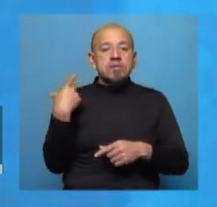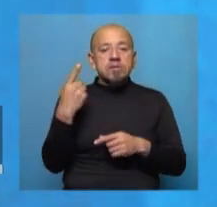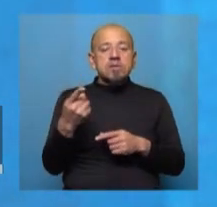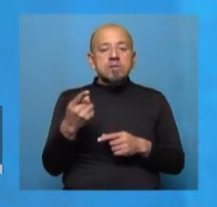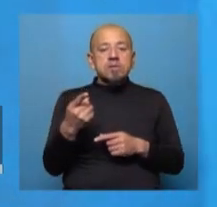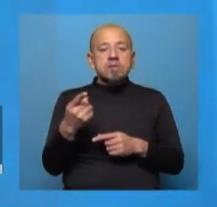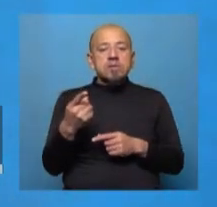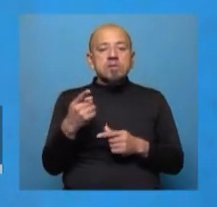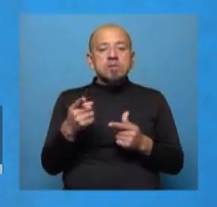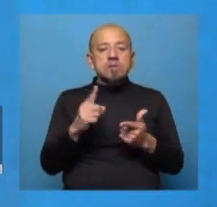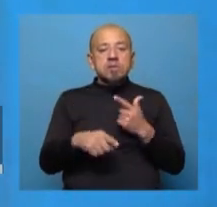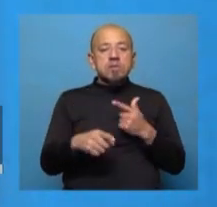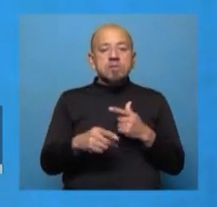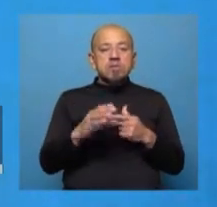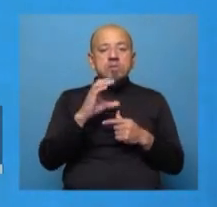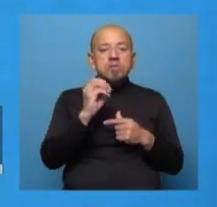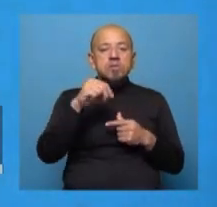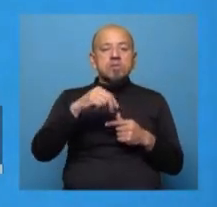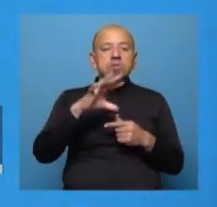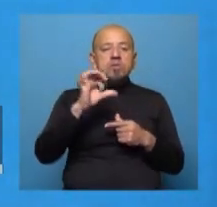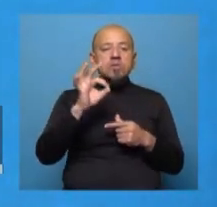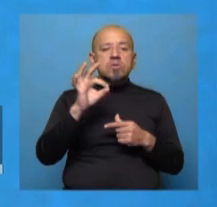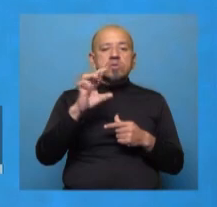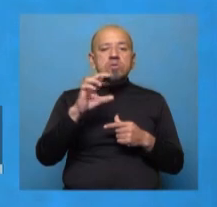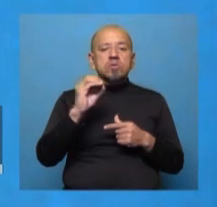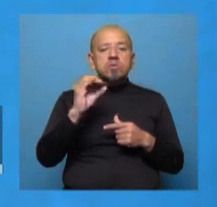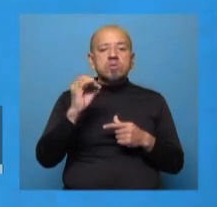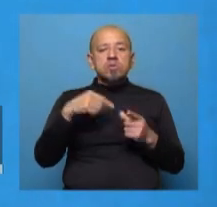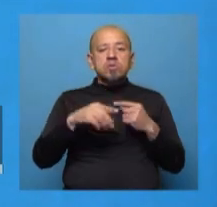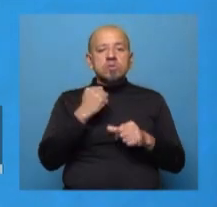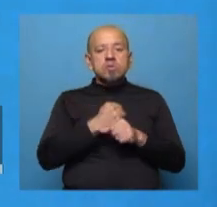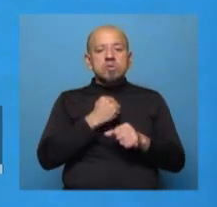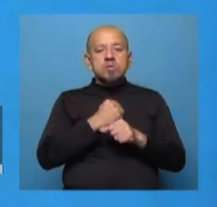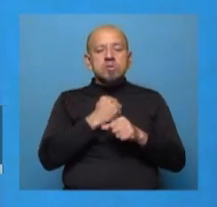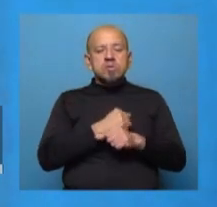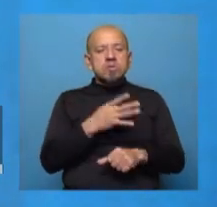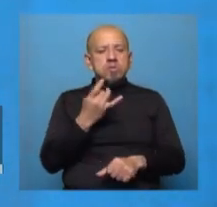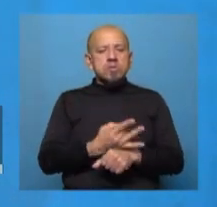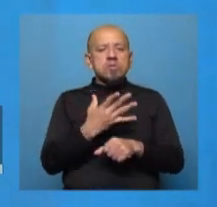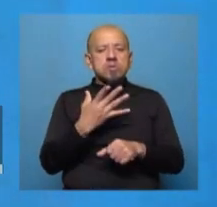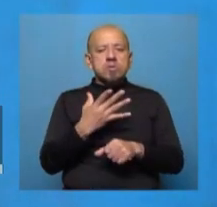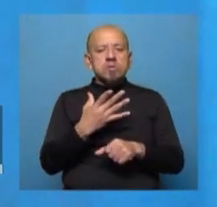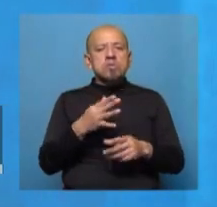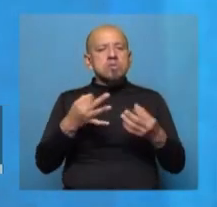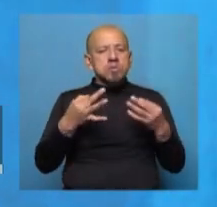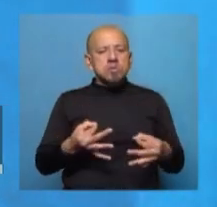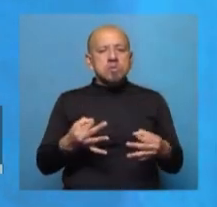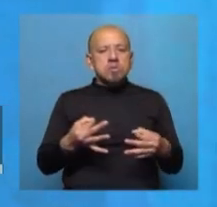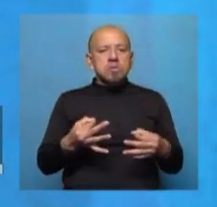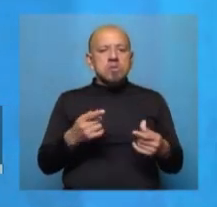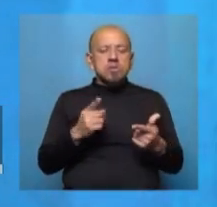ejecutivo de ese consorcio eh que trabaja con un nivel de profesionalismo y de rigor